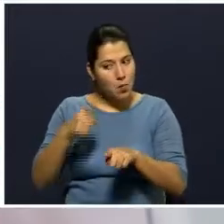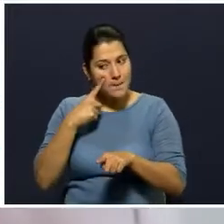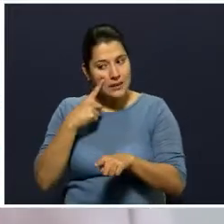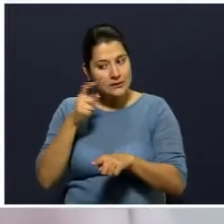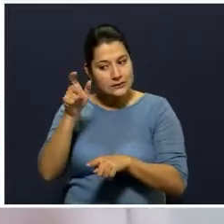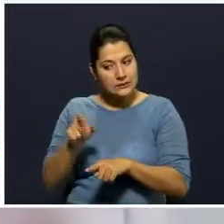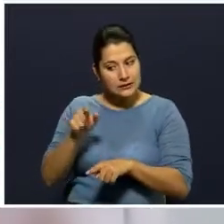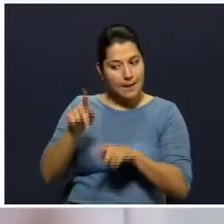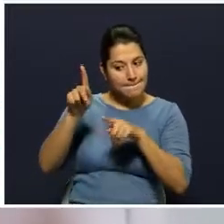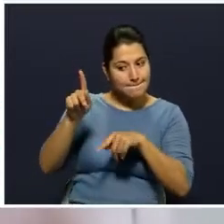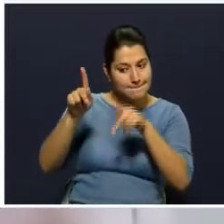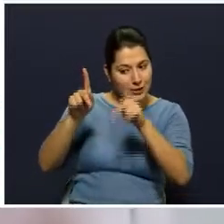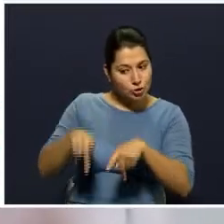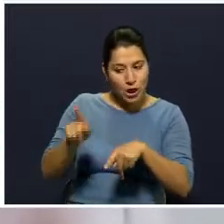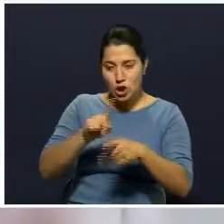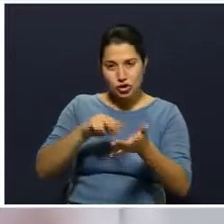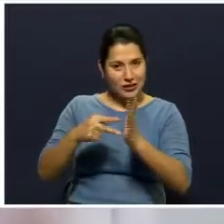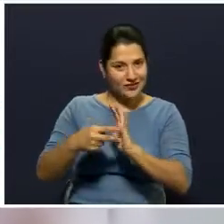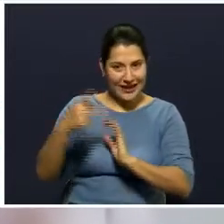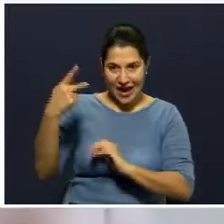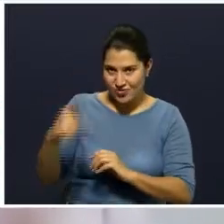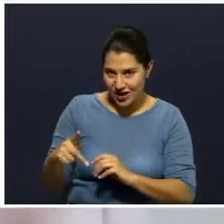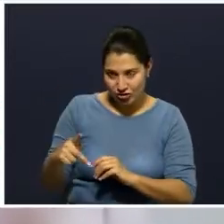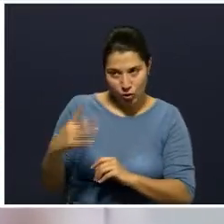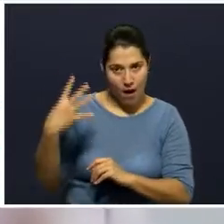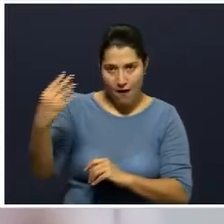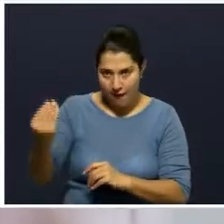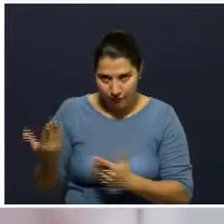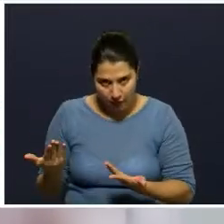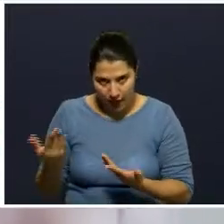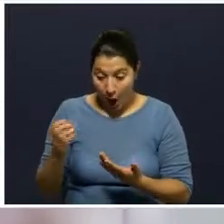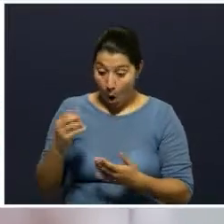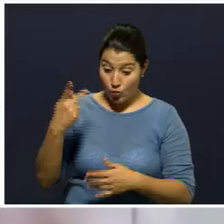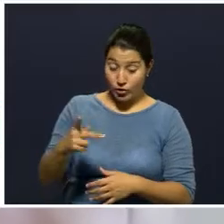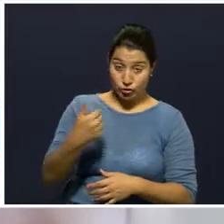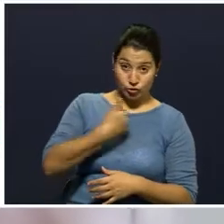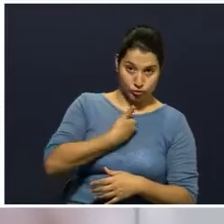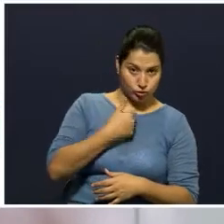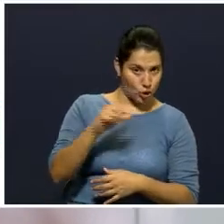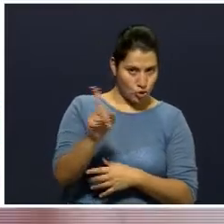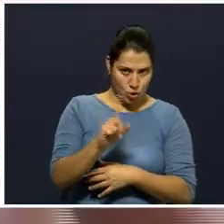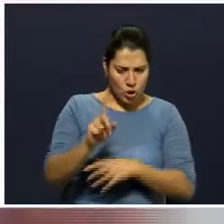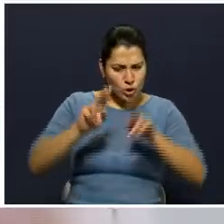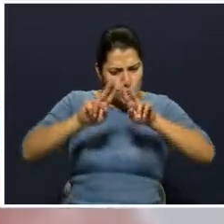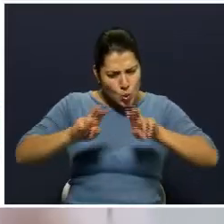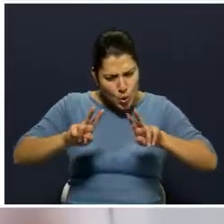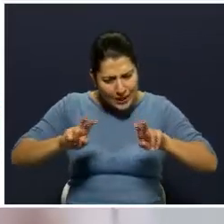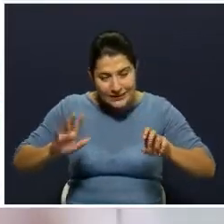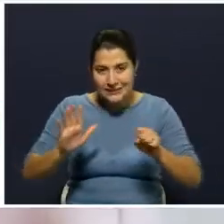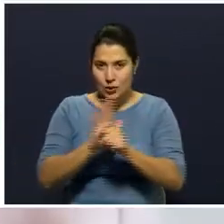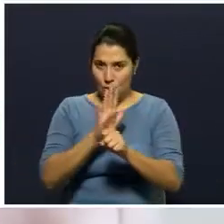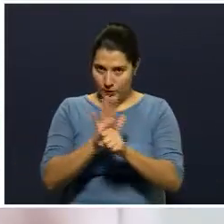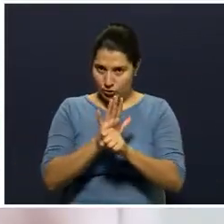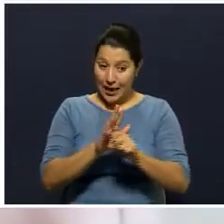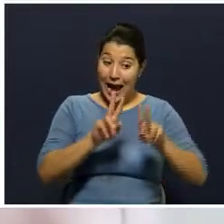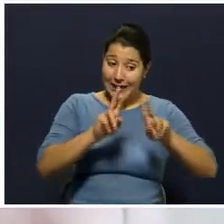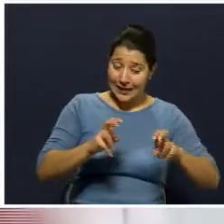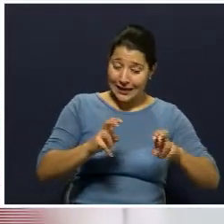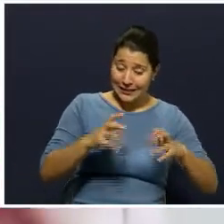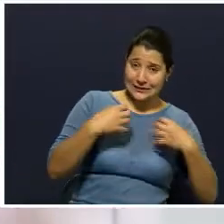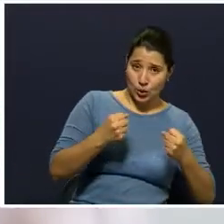para terceros. O sea, ese es, digamos, el punto fundamental de todo el análisis técnico que se va a hacer a la par del análisis de